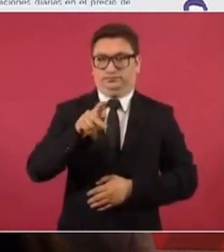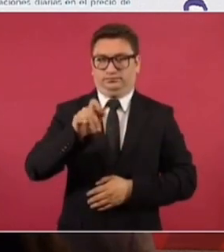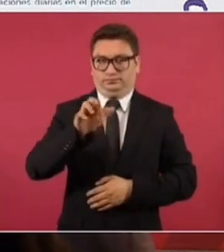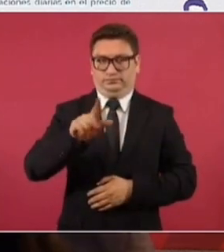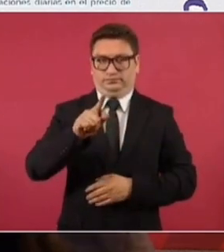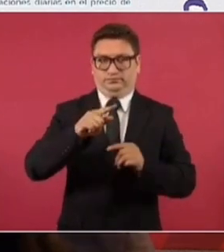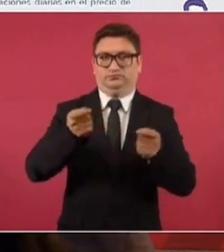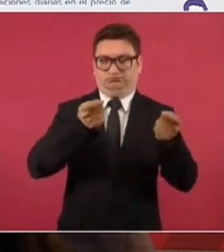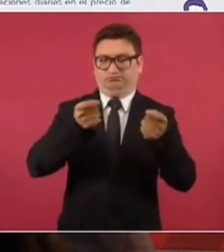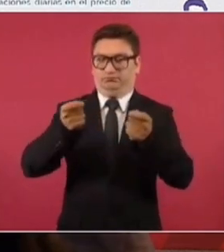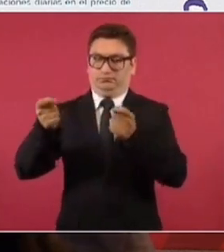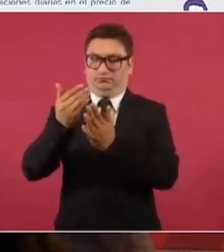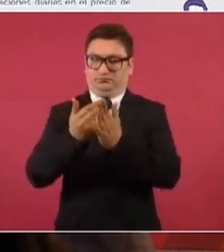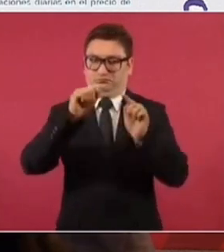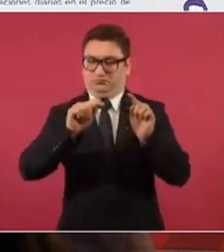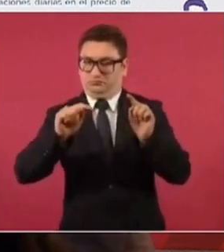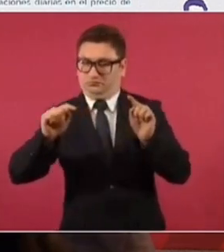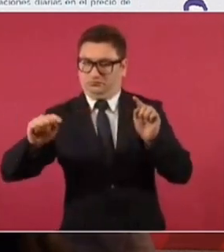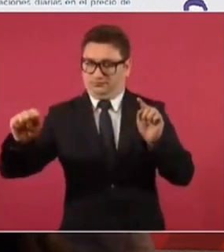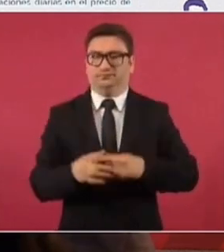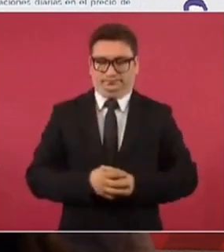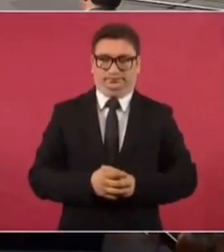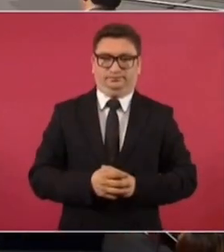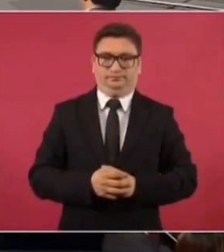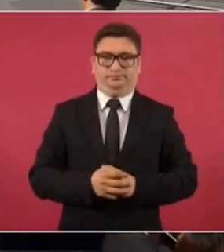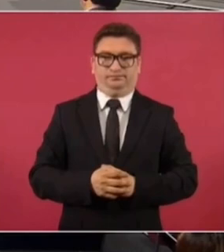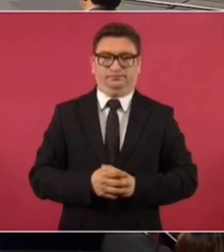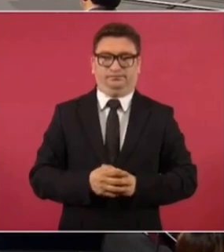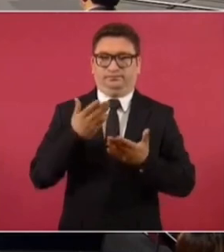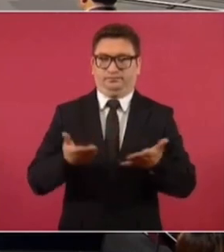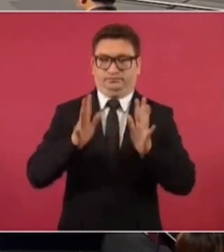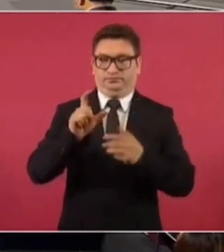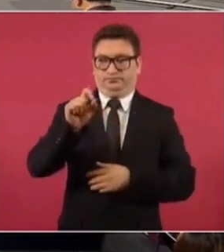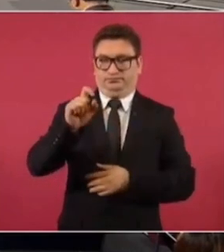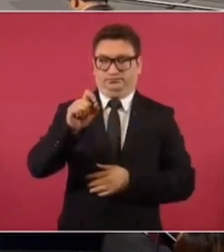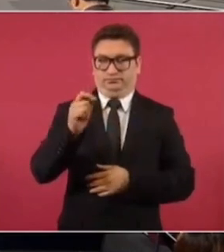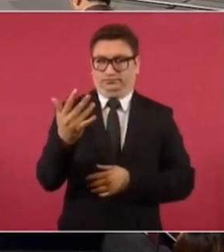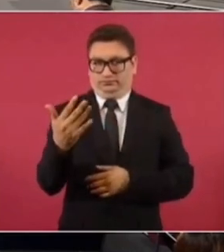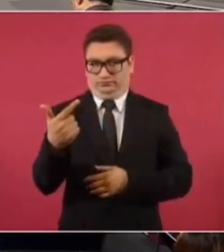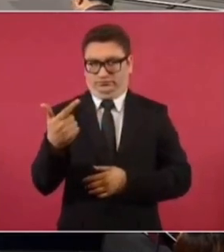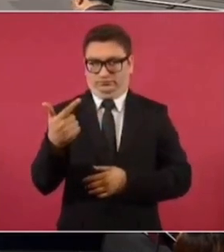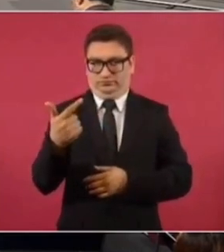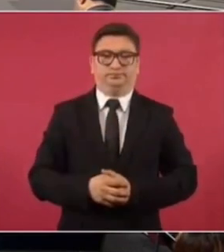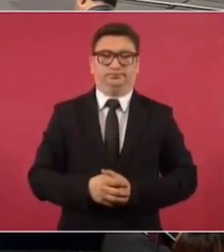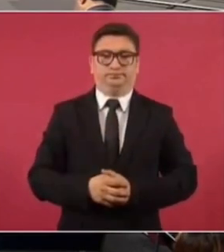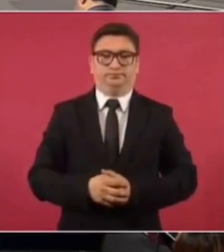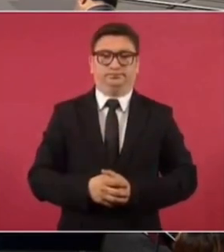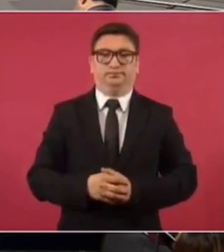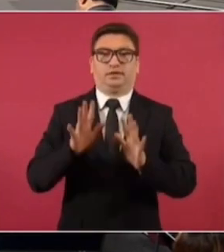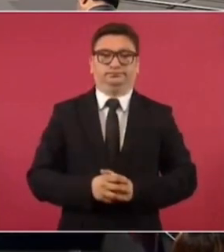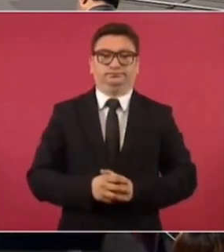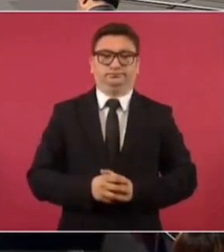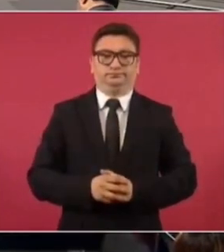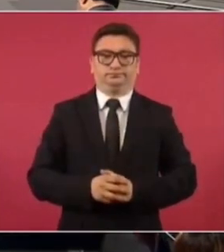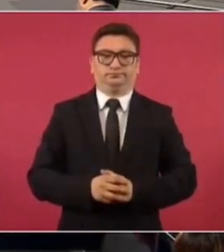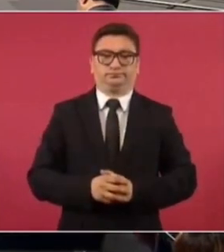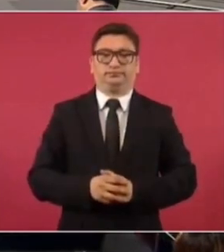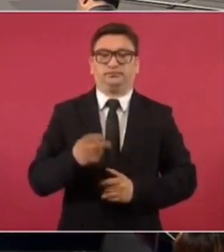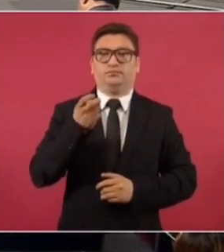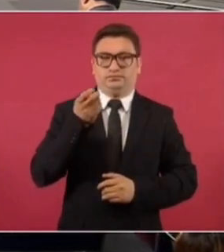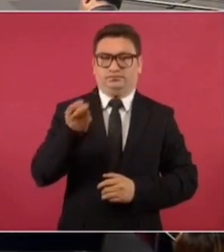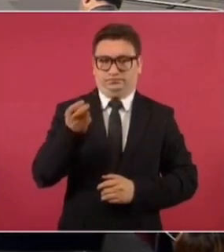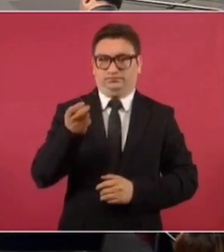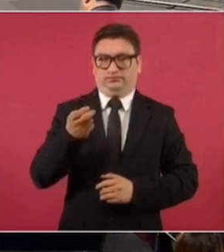Y logramos controlar. Y traemos a 20.57 el kilo. Se controló. Por